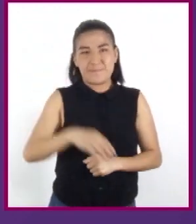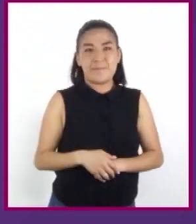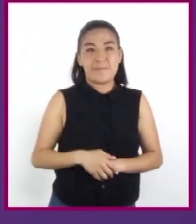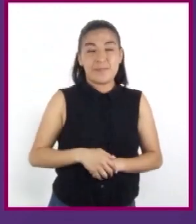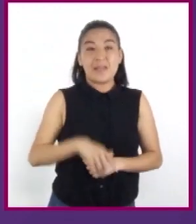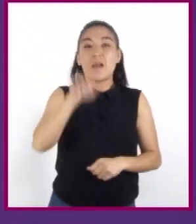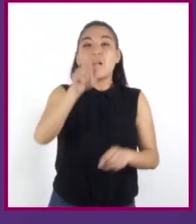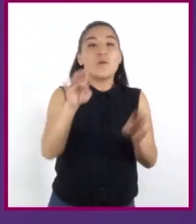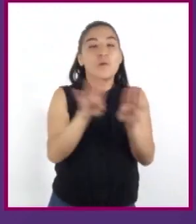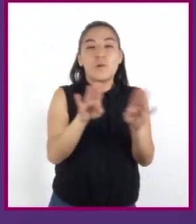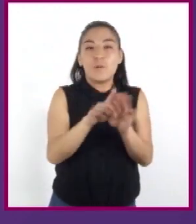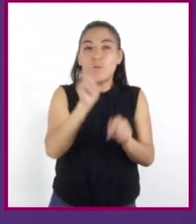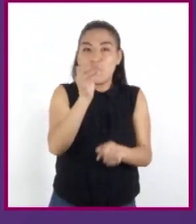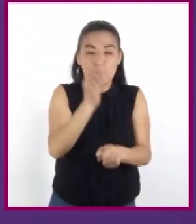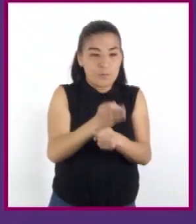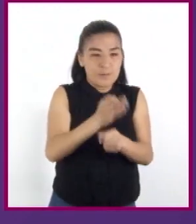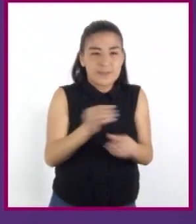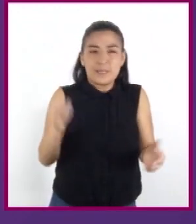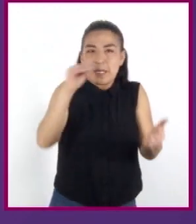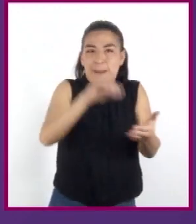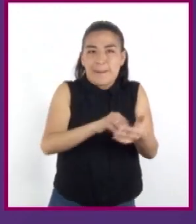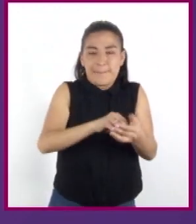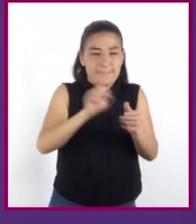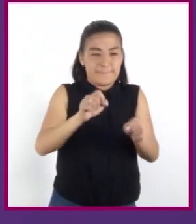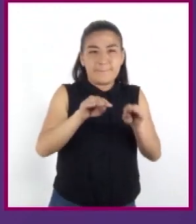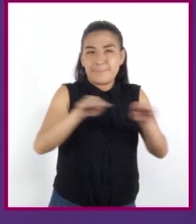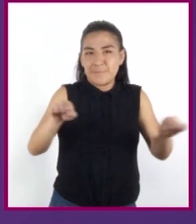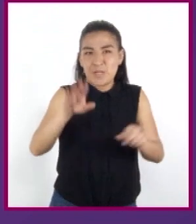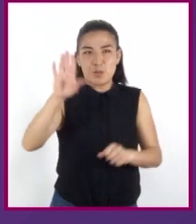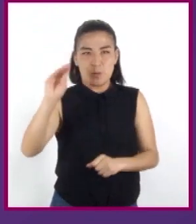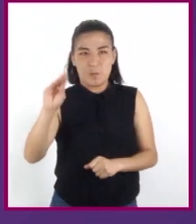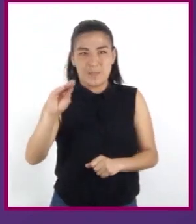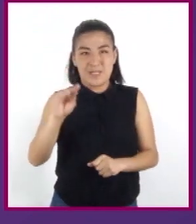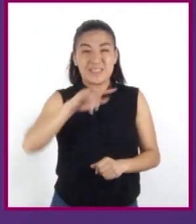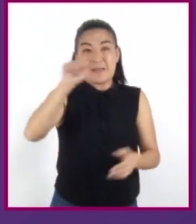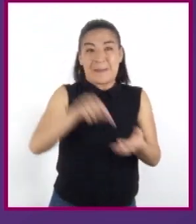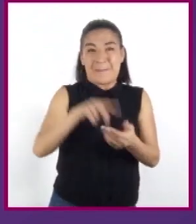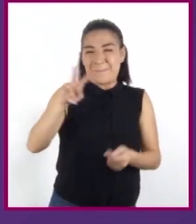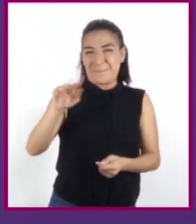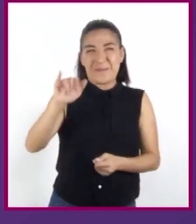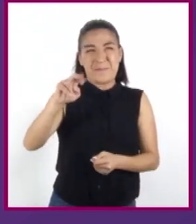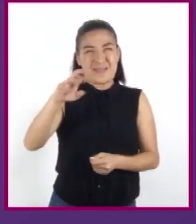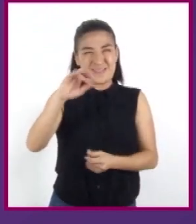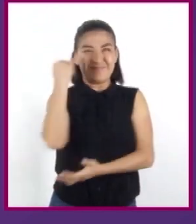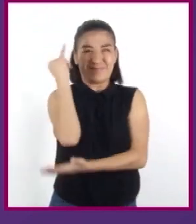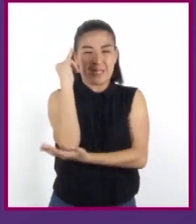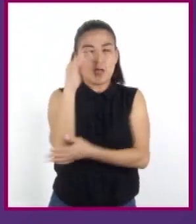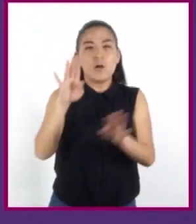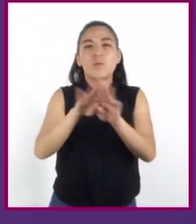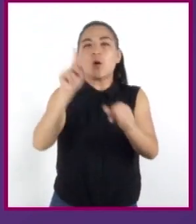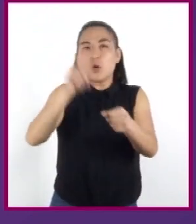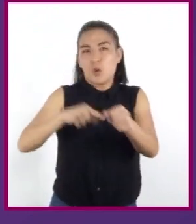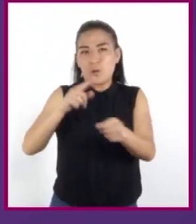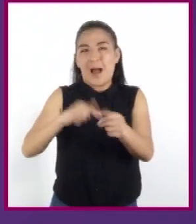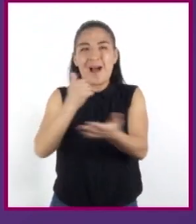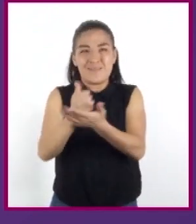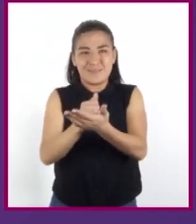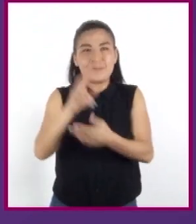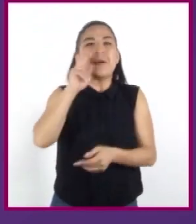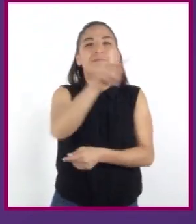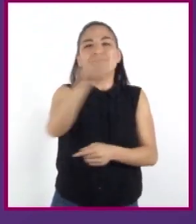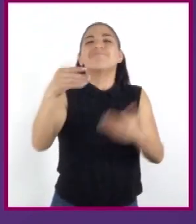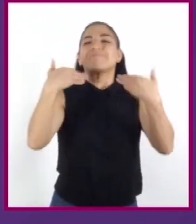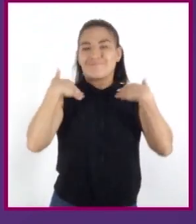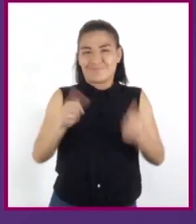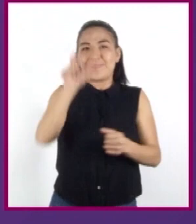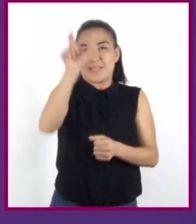Marcaremos solamente la medida de 90. El área que ocupa el vivero la destacamos con color azul, para que ustedes la